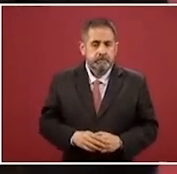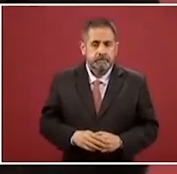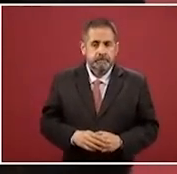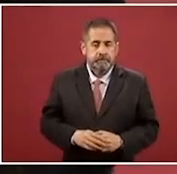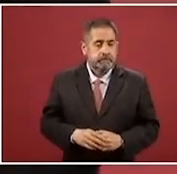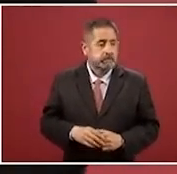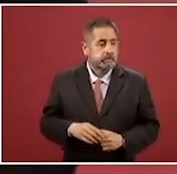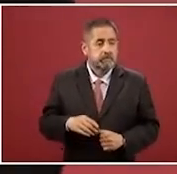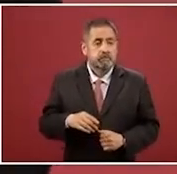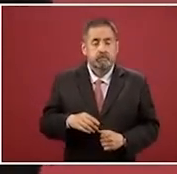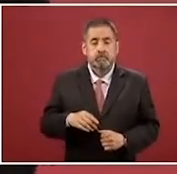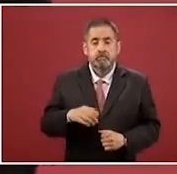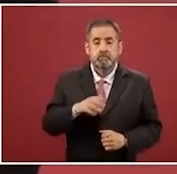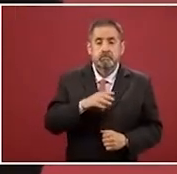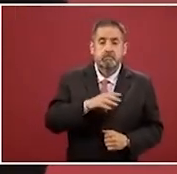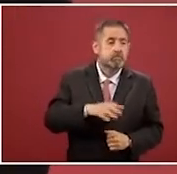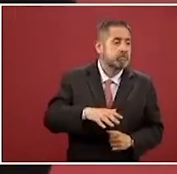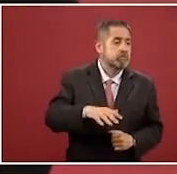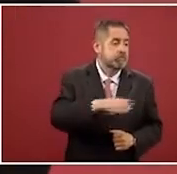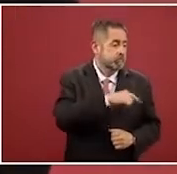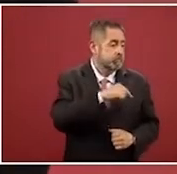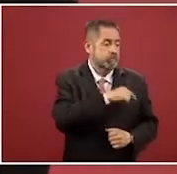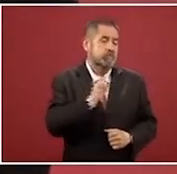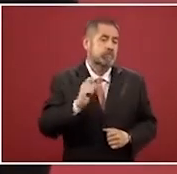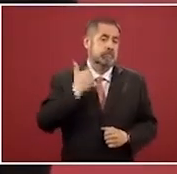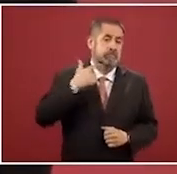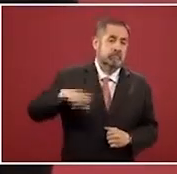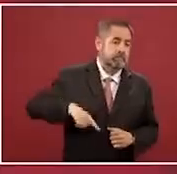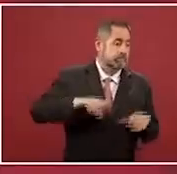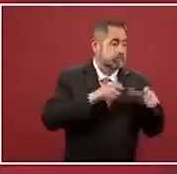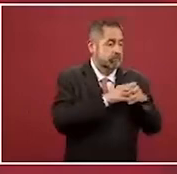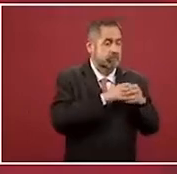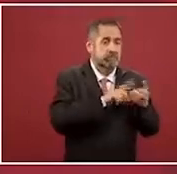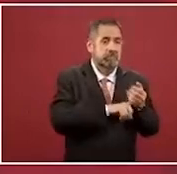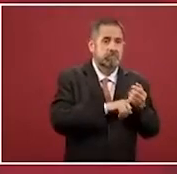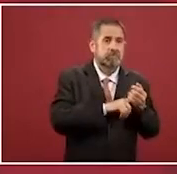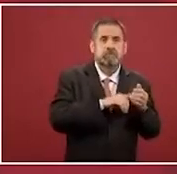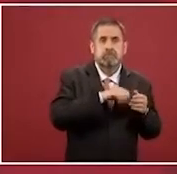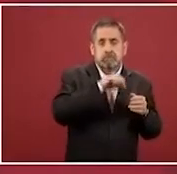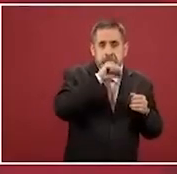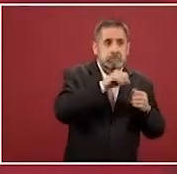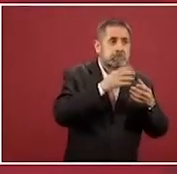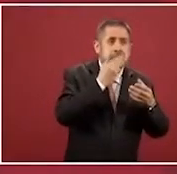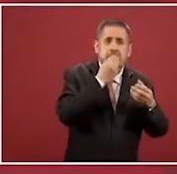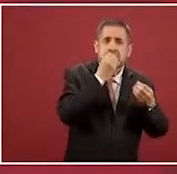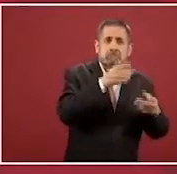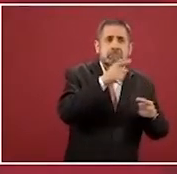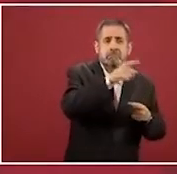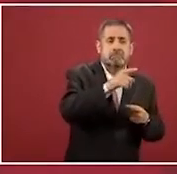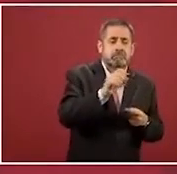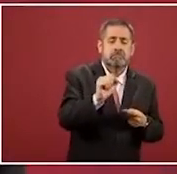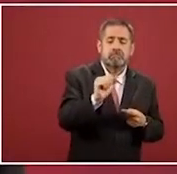el ídolo de los conservadores, los dos, Santa Anna y Porfirio.